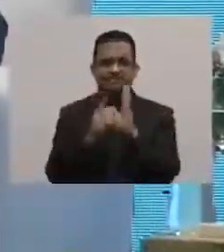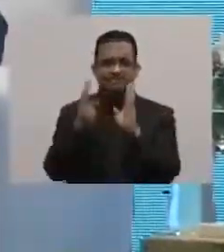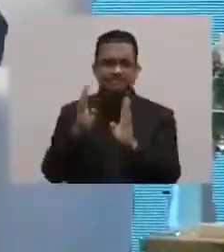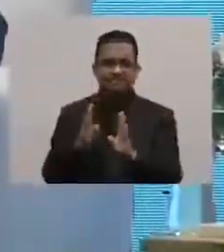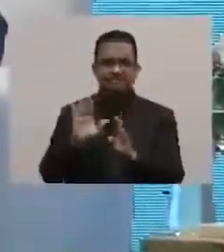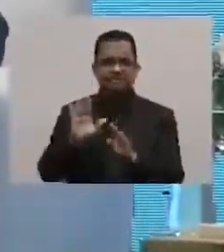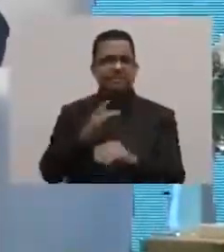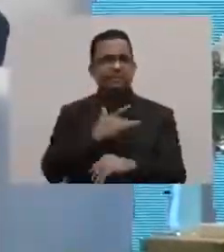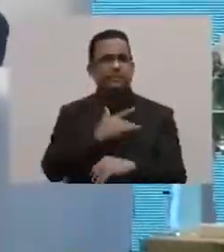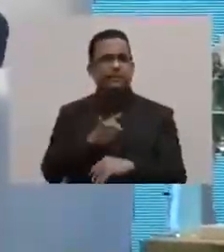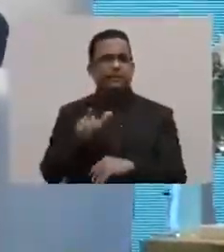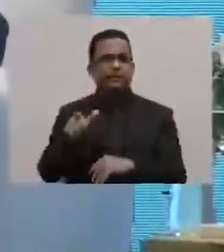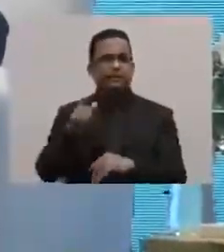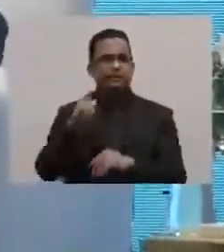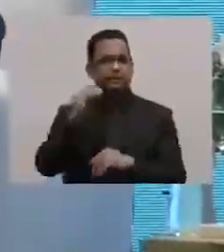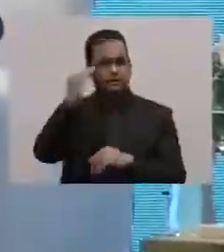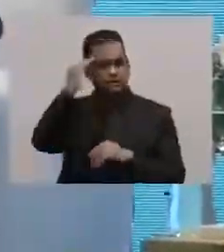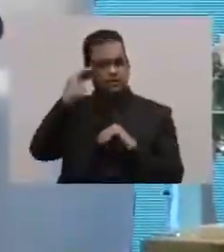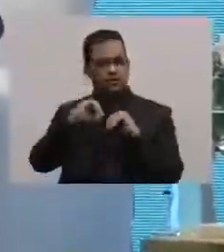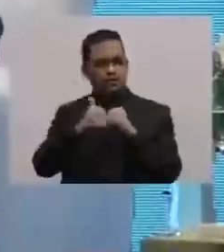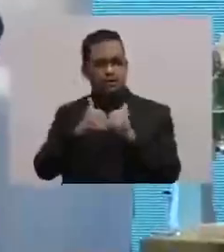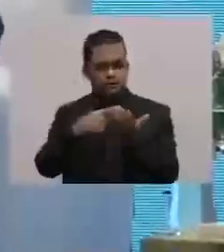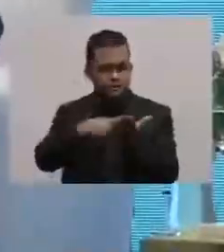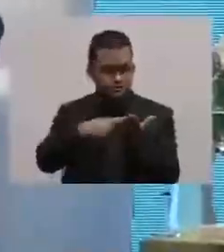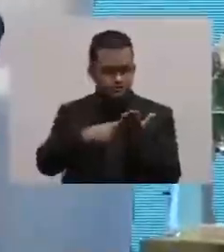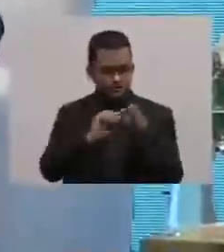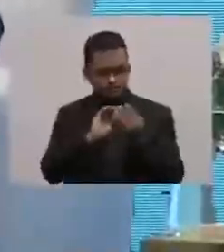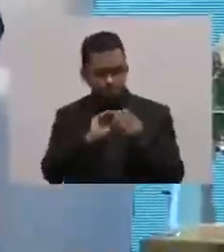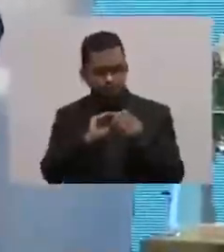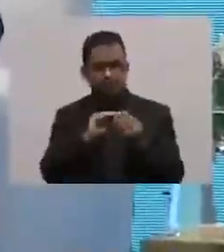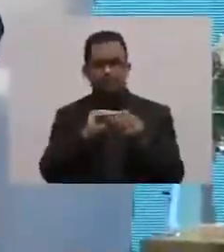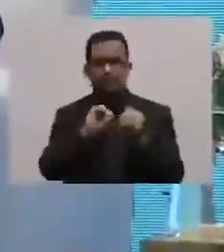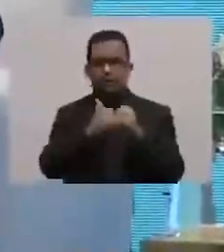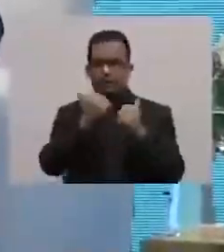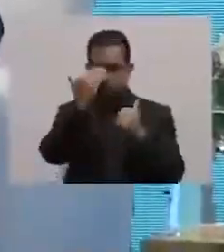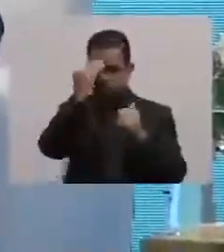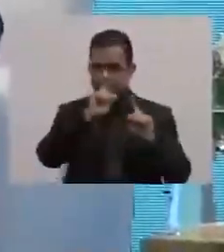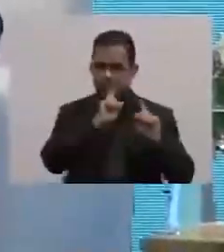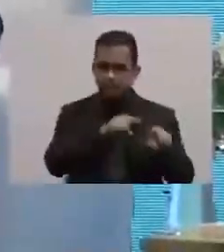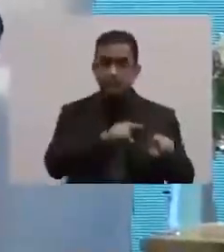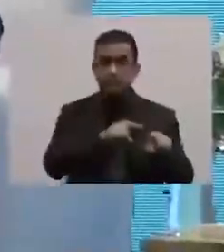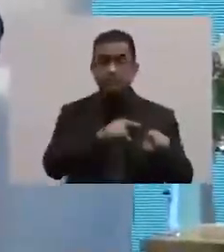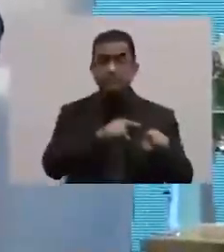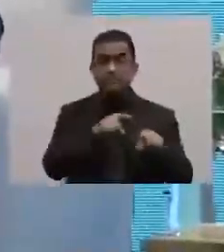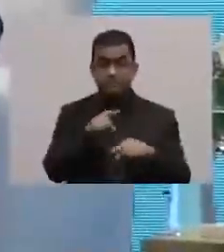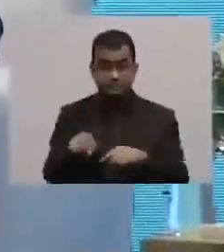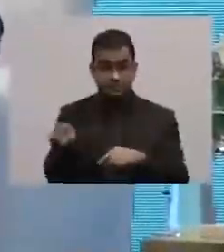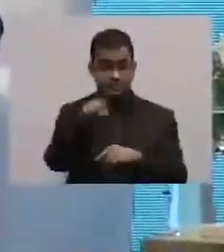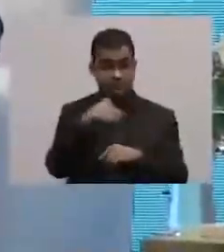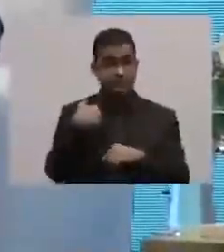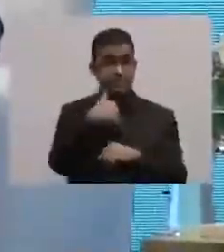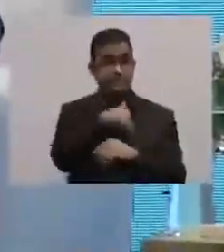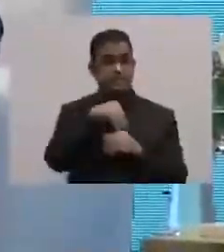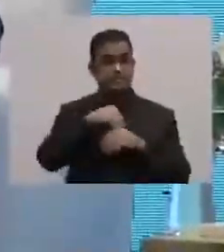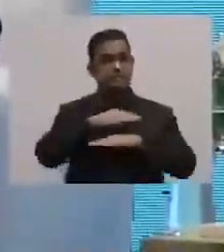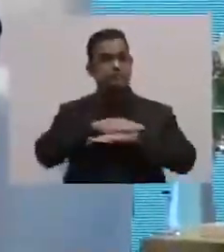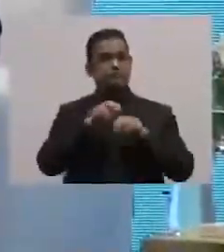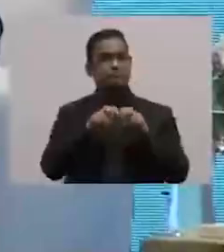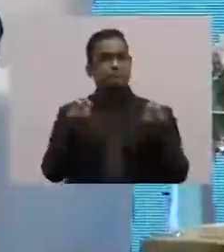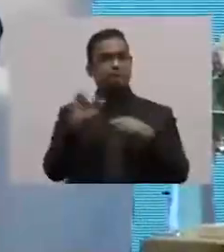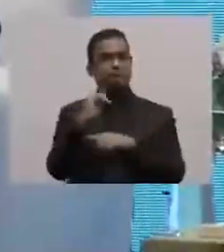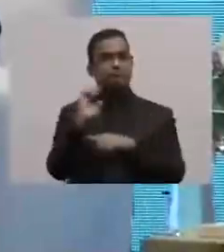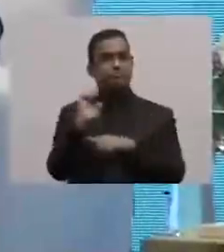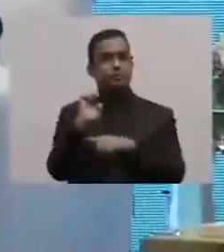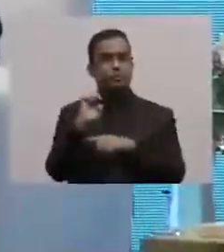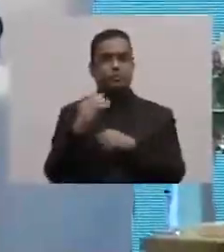reglamento para disparar. Por tanto, yo sé que ustedes, como miembros del Pleno de la Junta, tienen